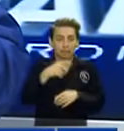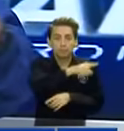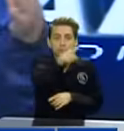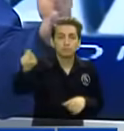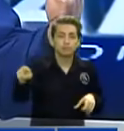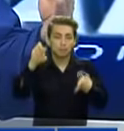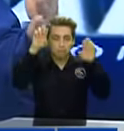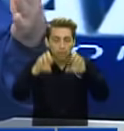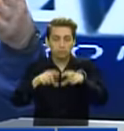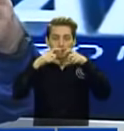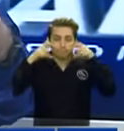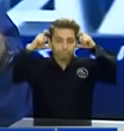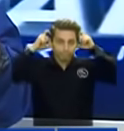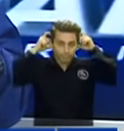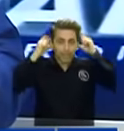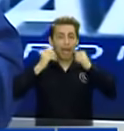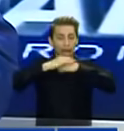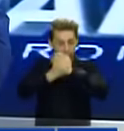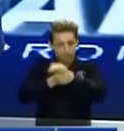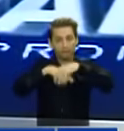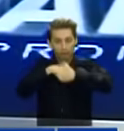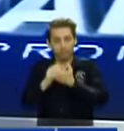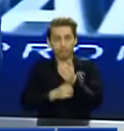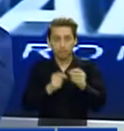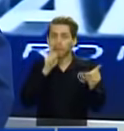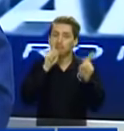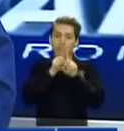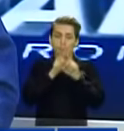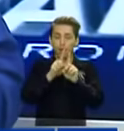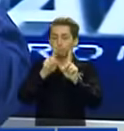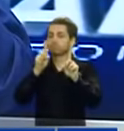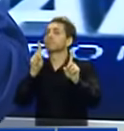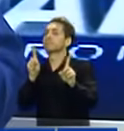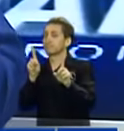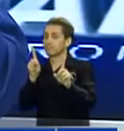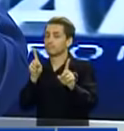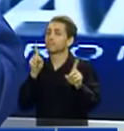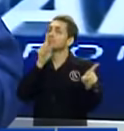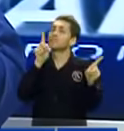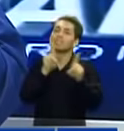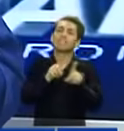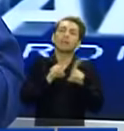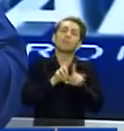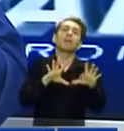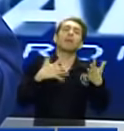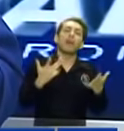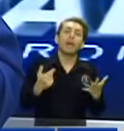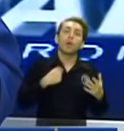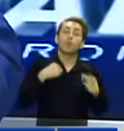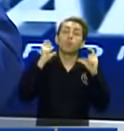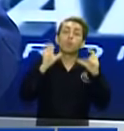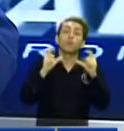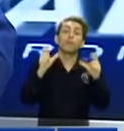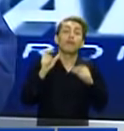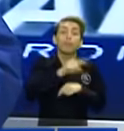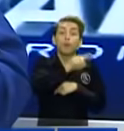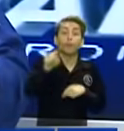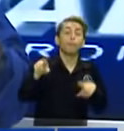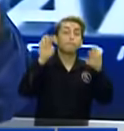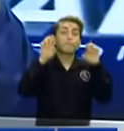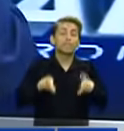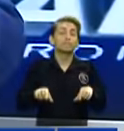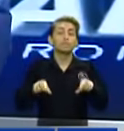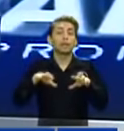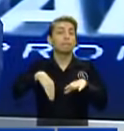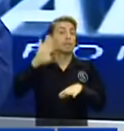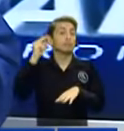manos y estamos manteniendo el distanciamiento social. Pero sobre todo también estamos protegiendo a la gente vulnerable, de 60 años